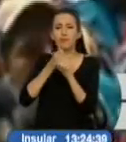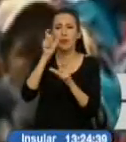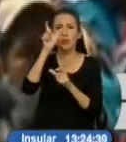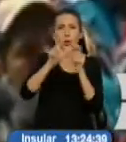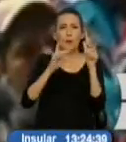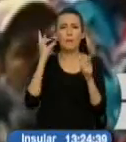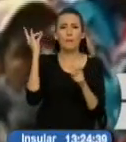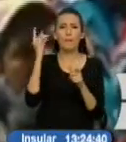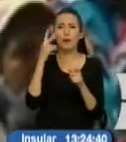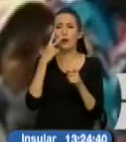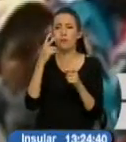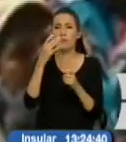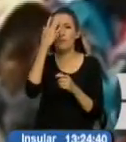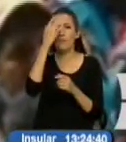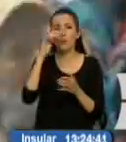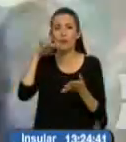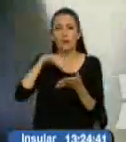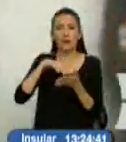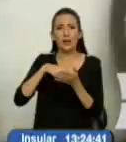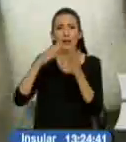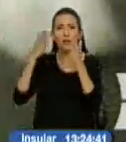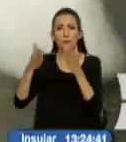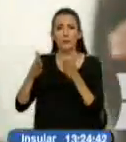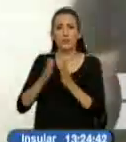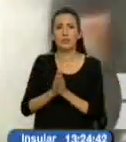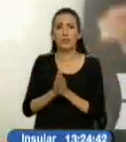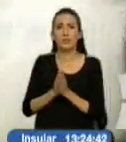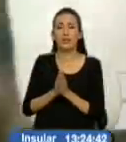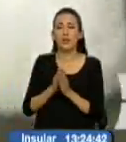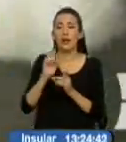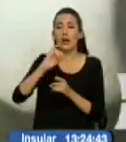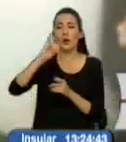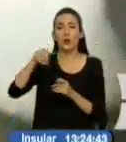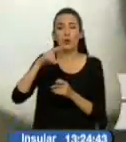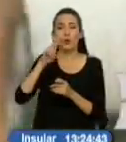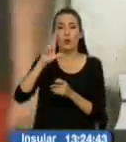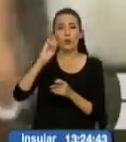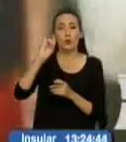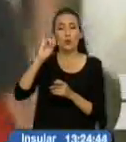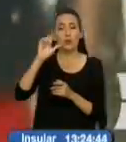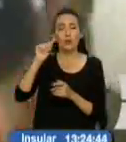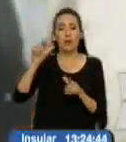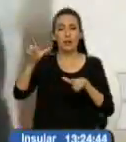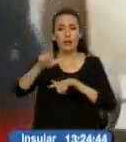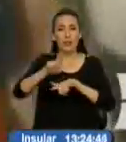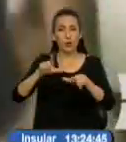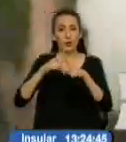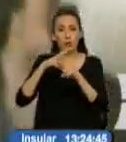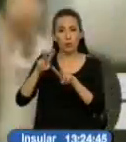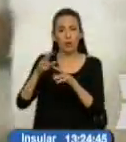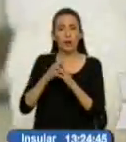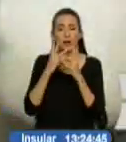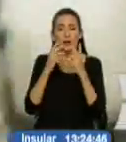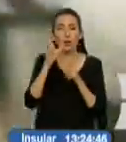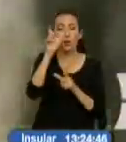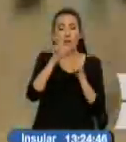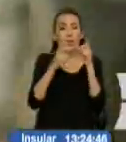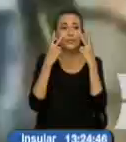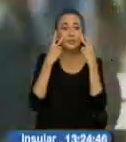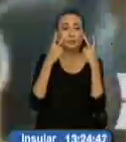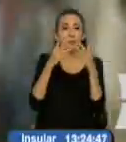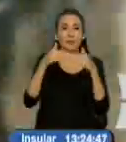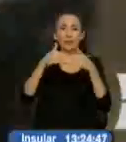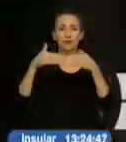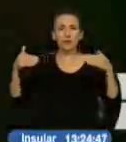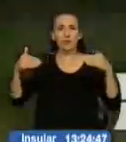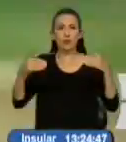Bolivia, acusado de matar a un estudiante para robarle. Ocurrió en San Julián, a unos 175 kilómetros de Santa Cruz, cuando la ciudadanía rebasó el cordón